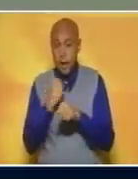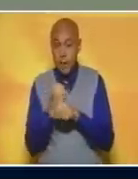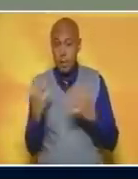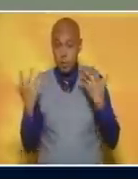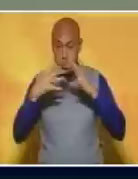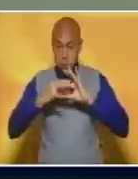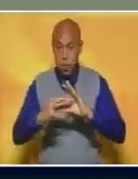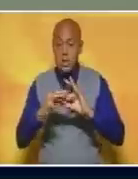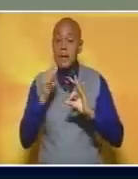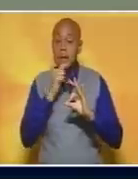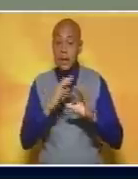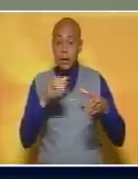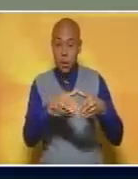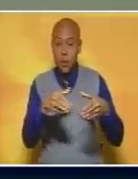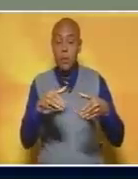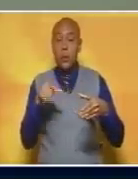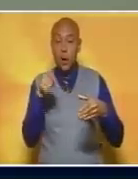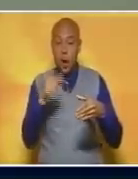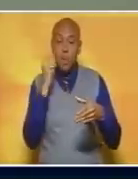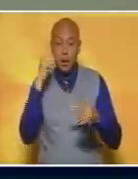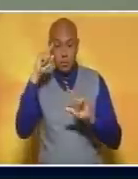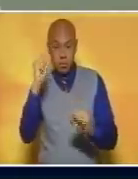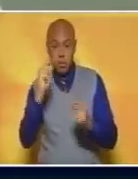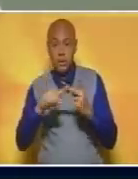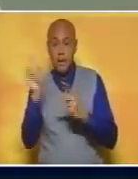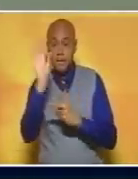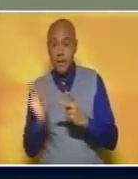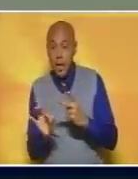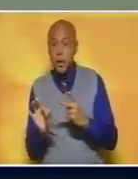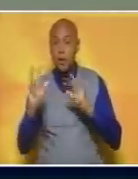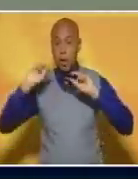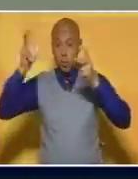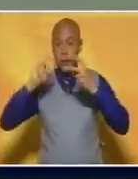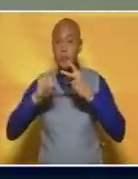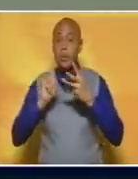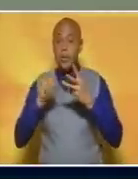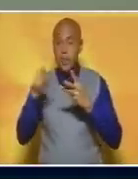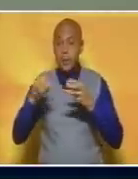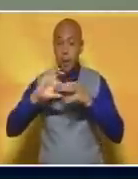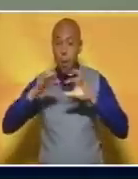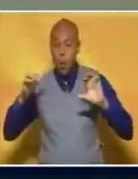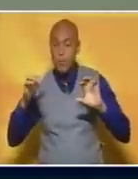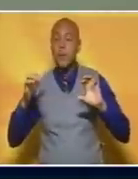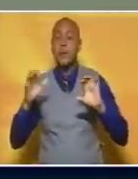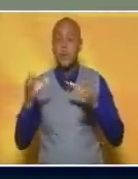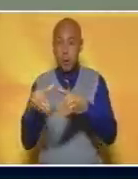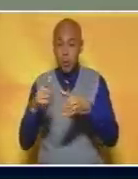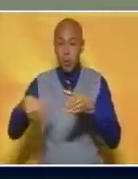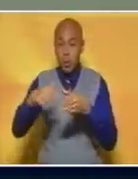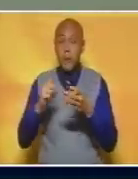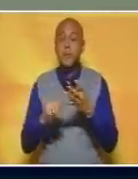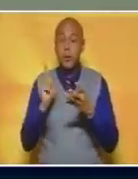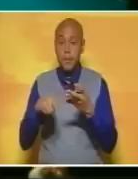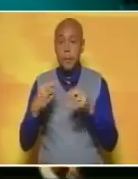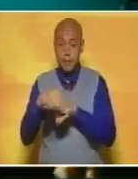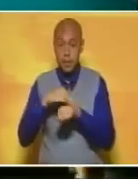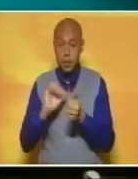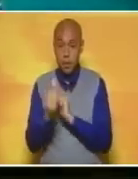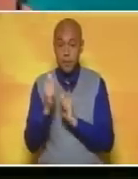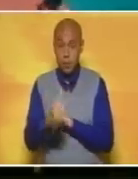conjunto entre el cuerpo técnico, la federación, el Comité Olímpico Venezolano, el Ministerio del